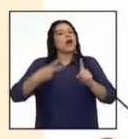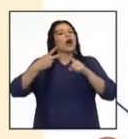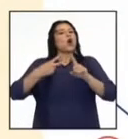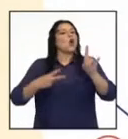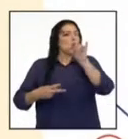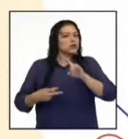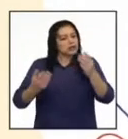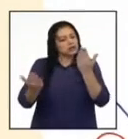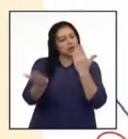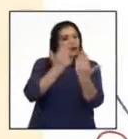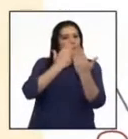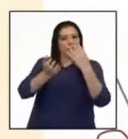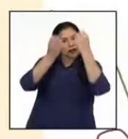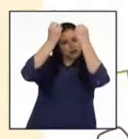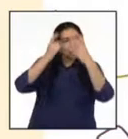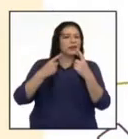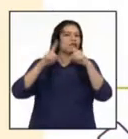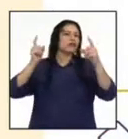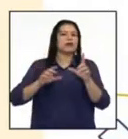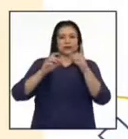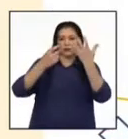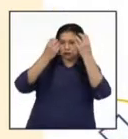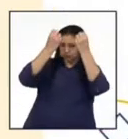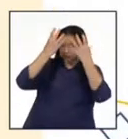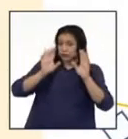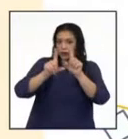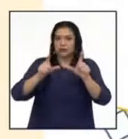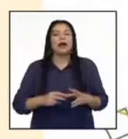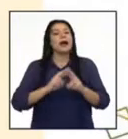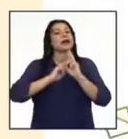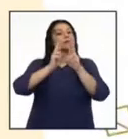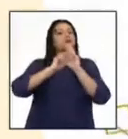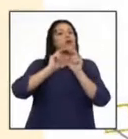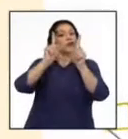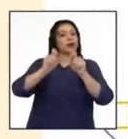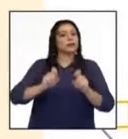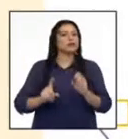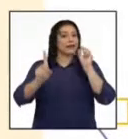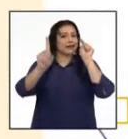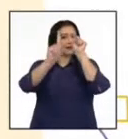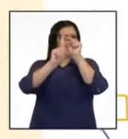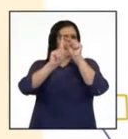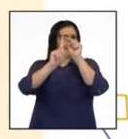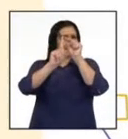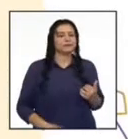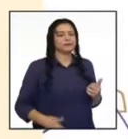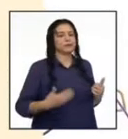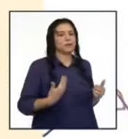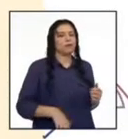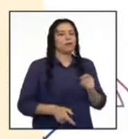y contrastar información de diversas fuentes al dar respuesta a la pregunta del reto.